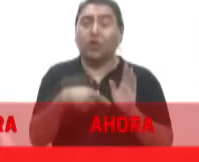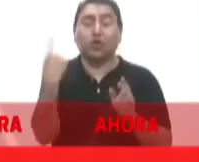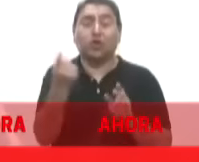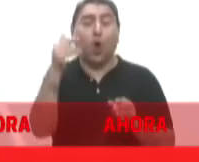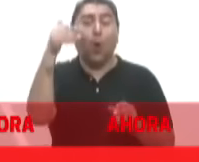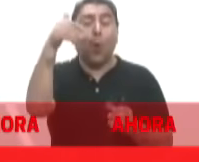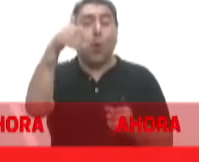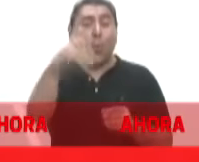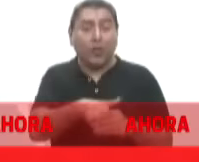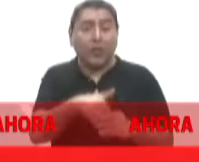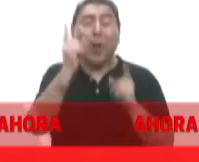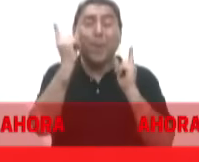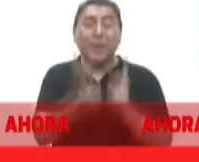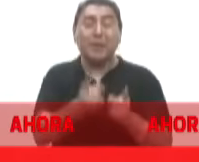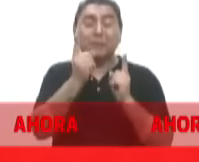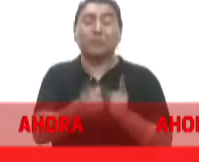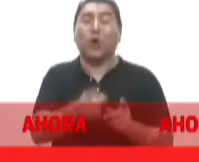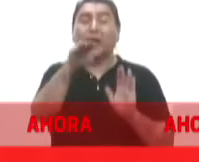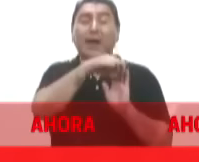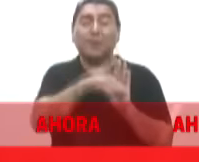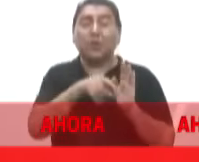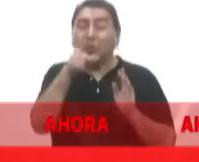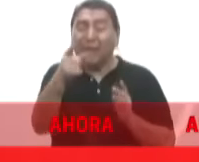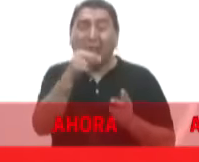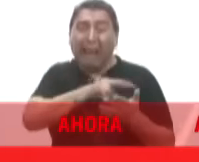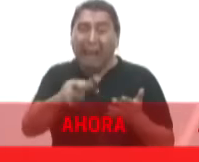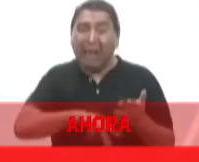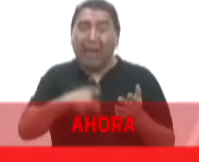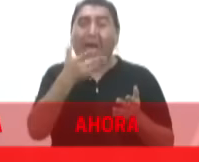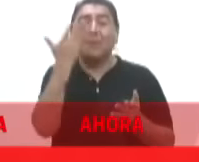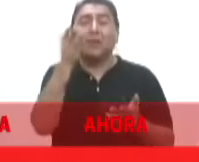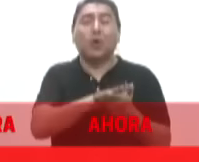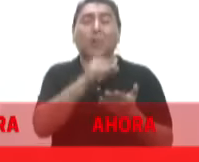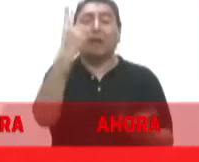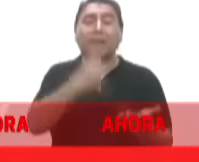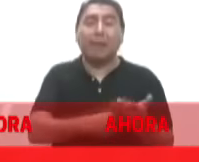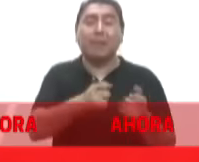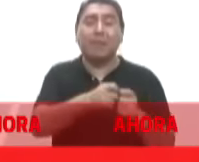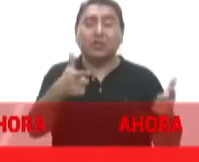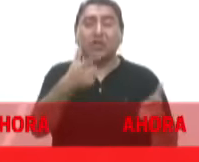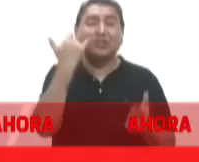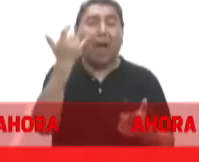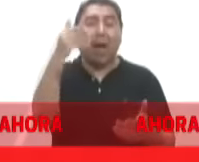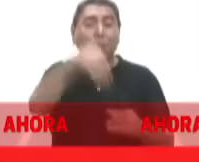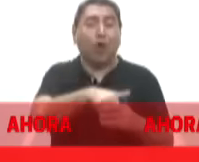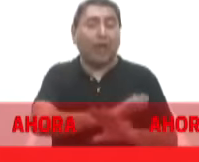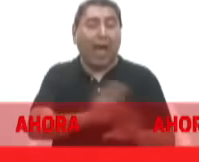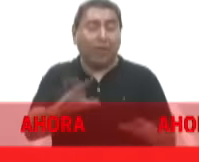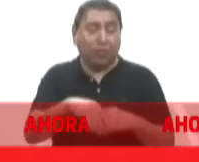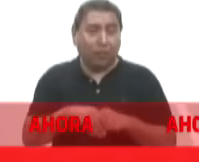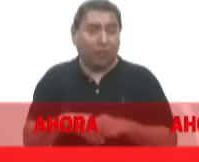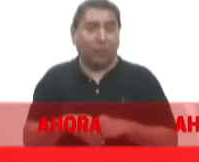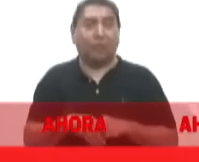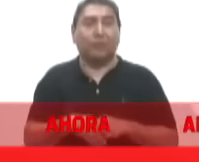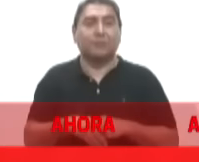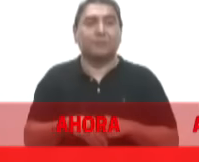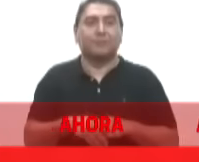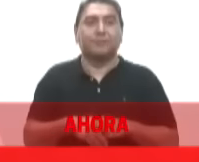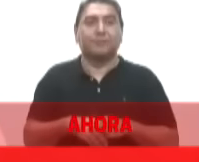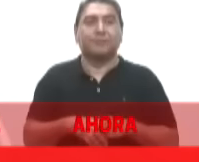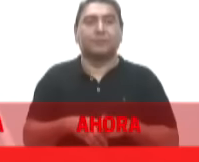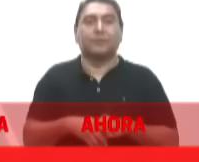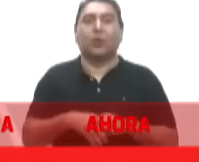vista, de entregar el futuro de los trabajadores argentinos, de la energía, la minería, de